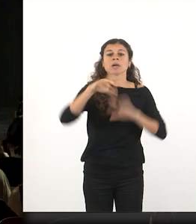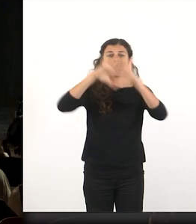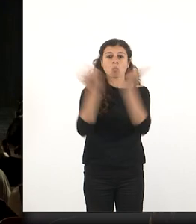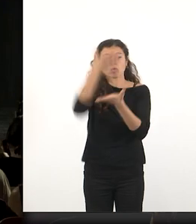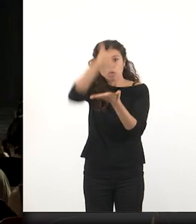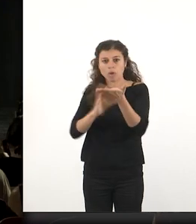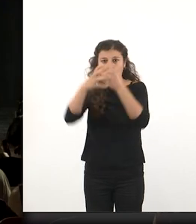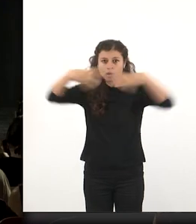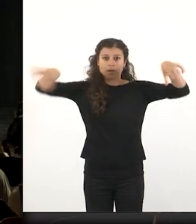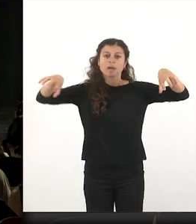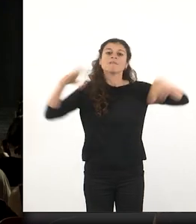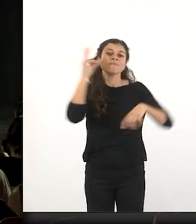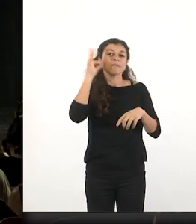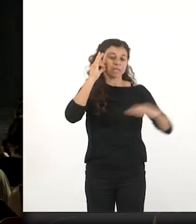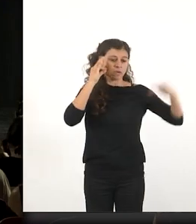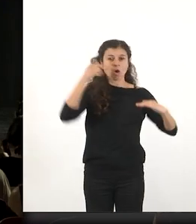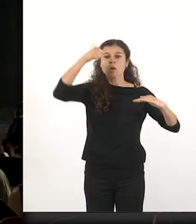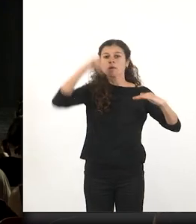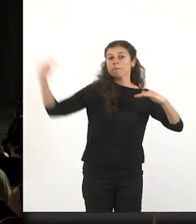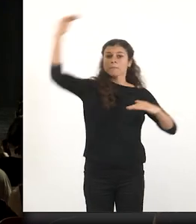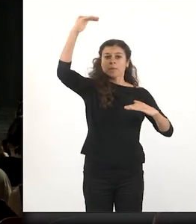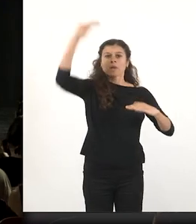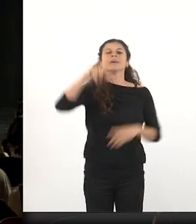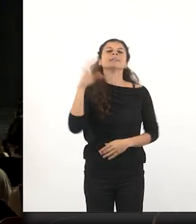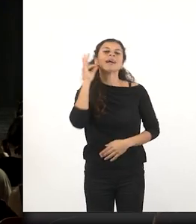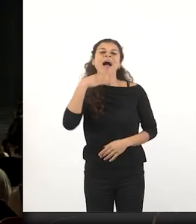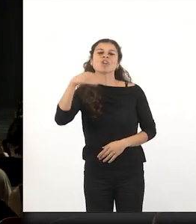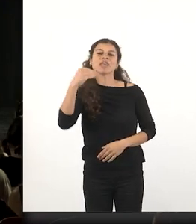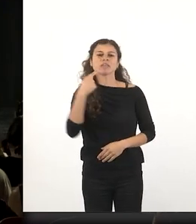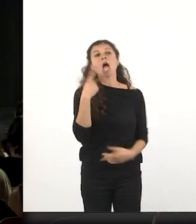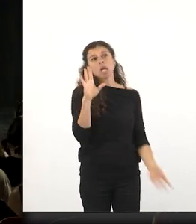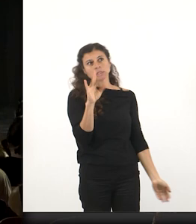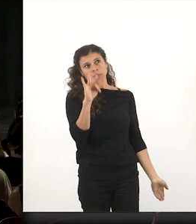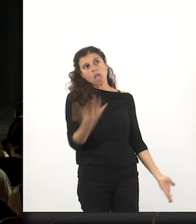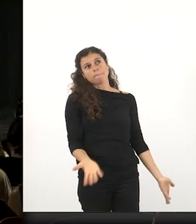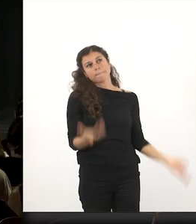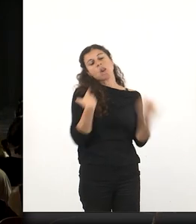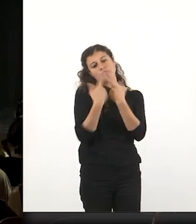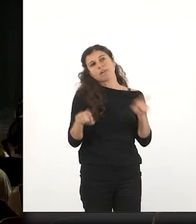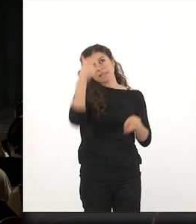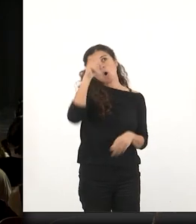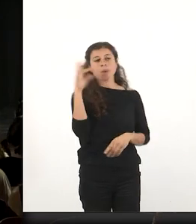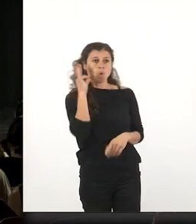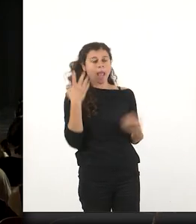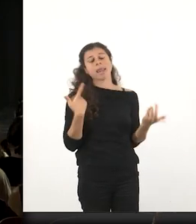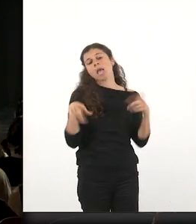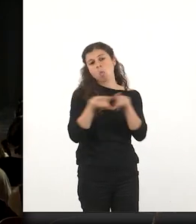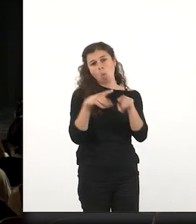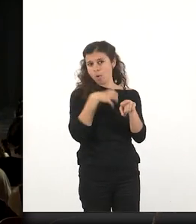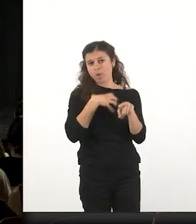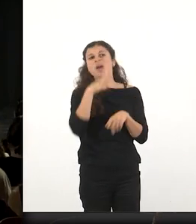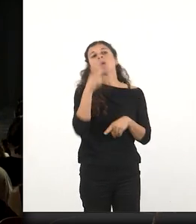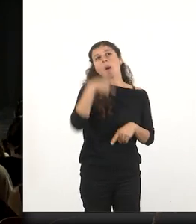a lo femenino aquí. La adolescente de mi pueblo, ya maestra, pero es que somos diferentes hombres y mujeres, no podemos ser iguales, maestra, porque yo ni machismo ni feminismo,